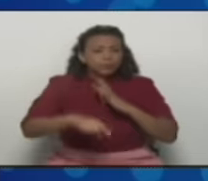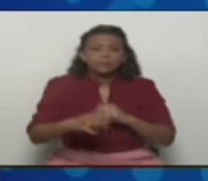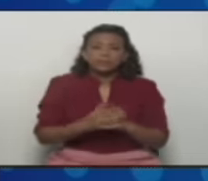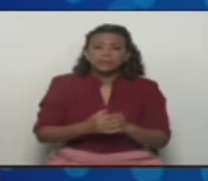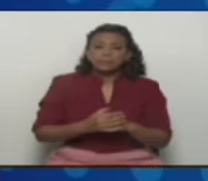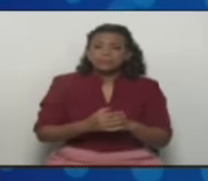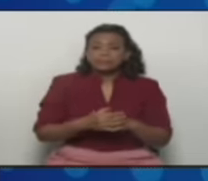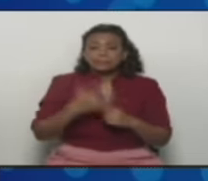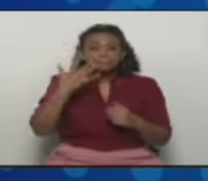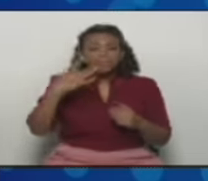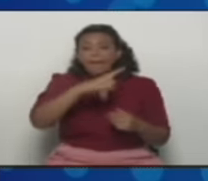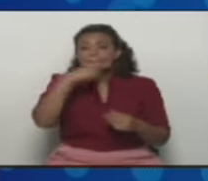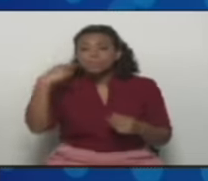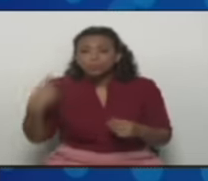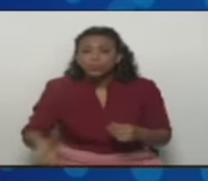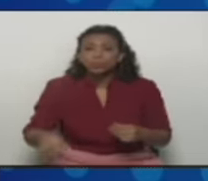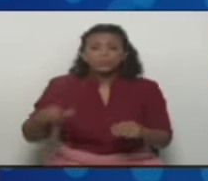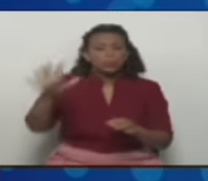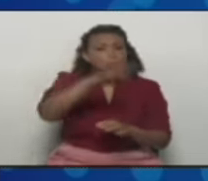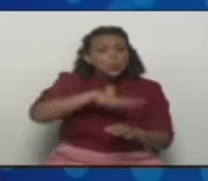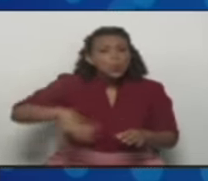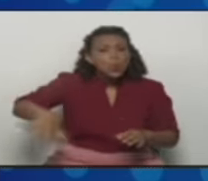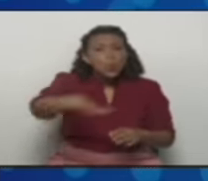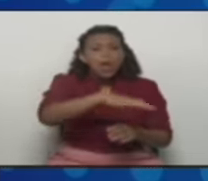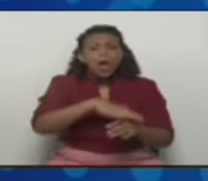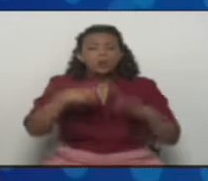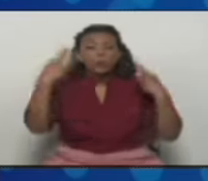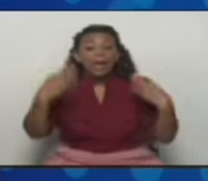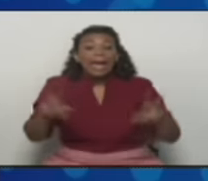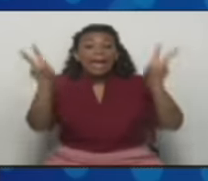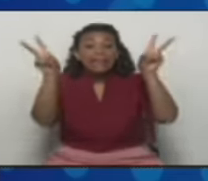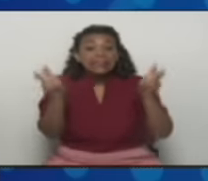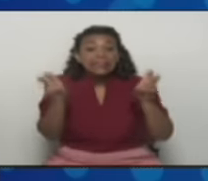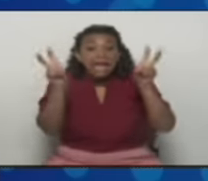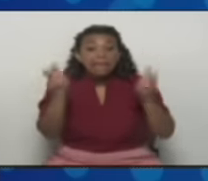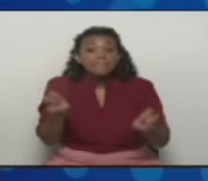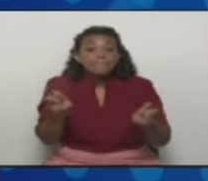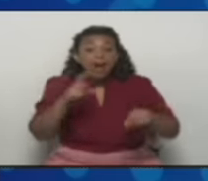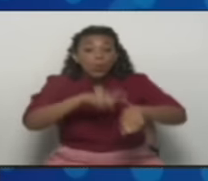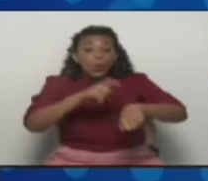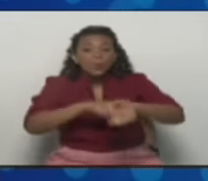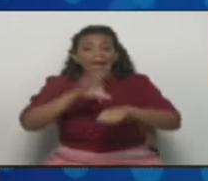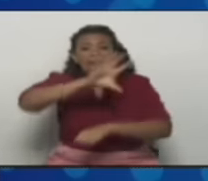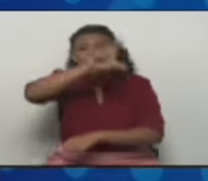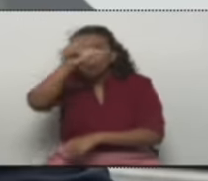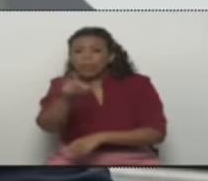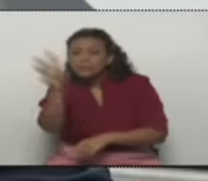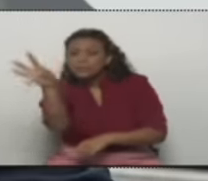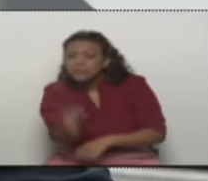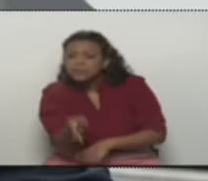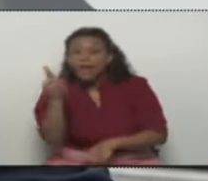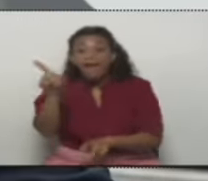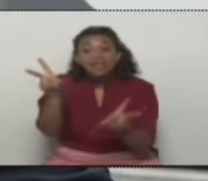es asesor en el tema de la defensa de la Guayana Esequiba, como todos